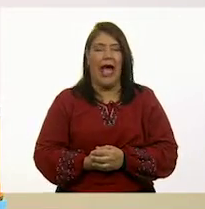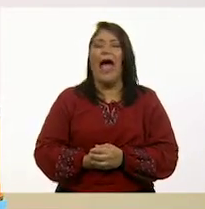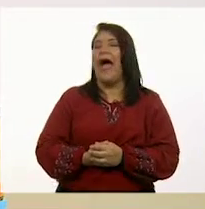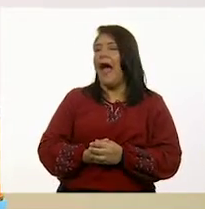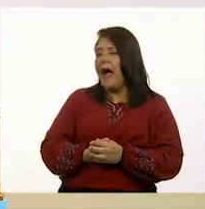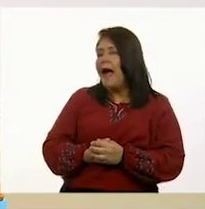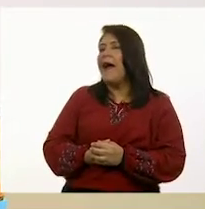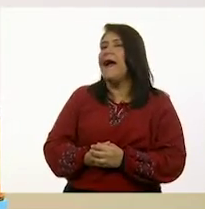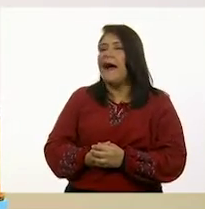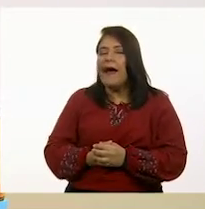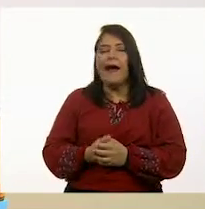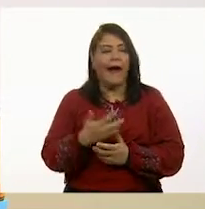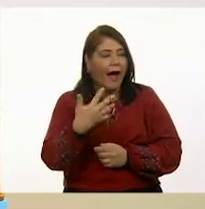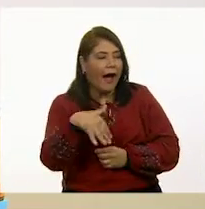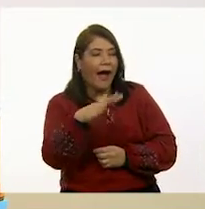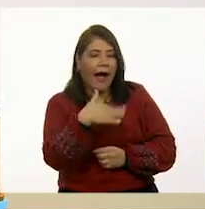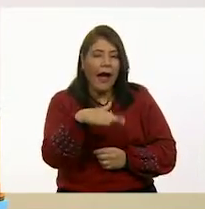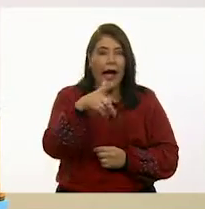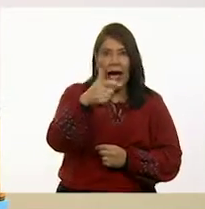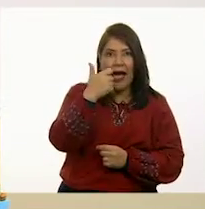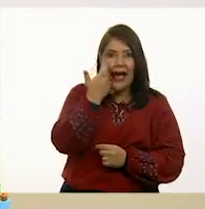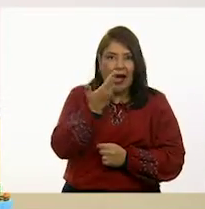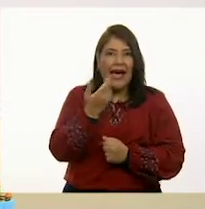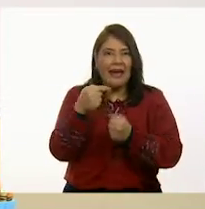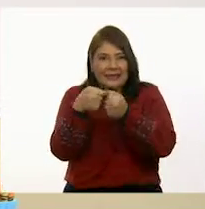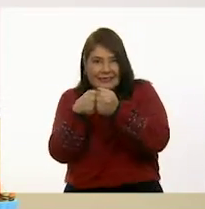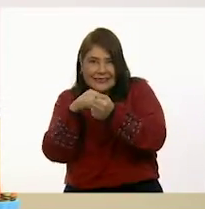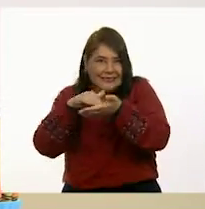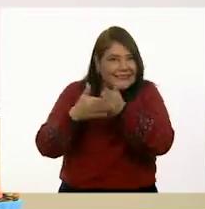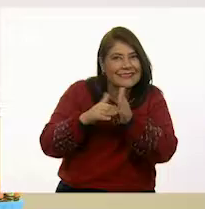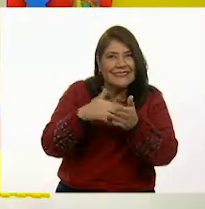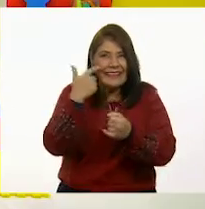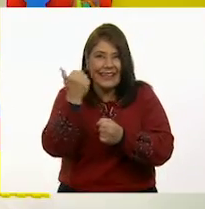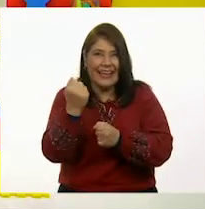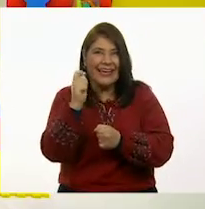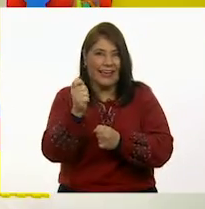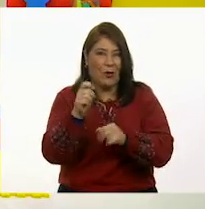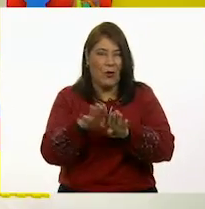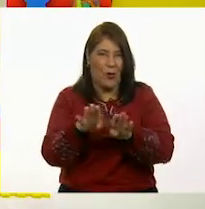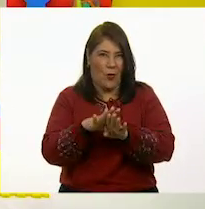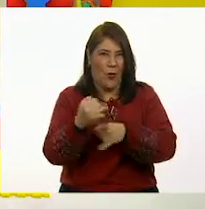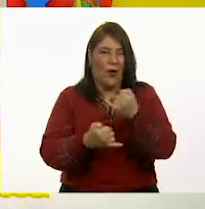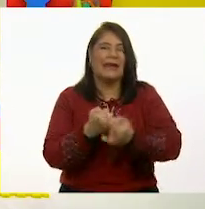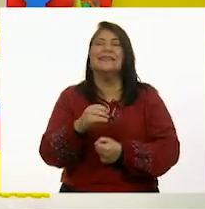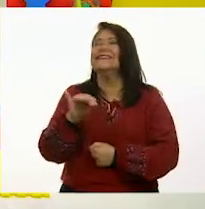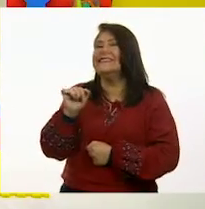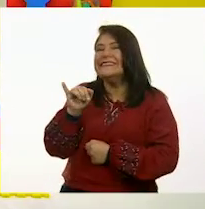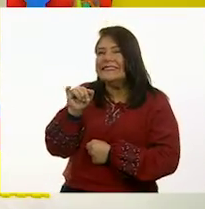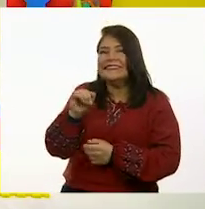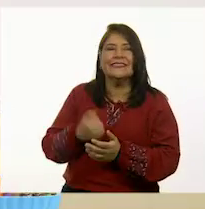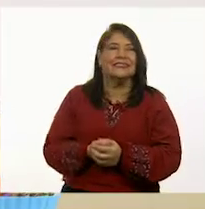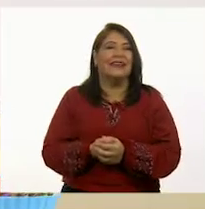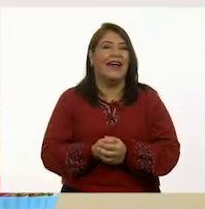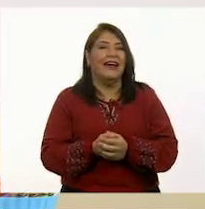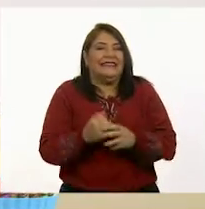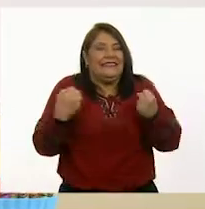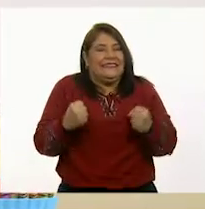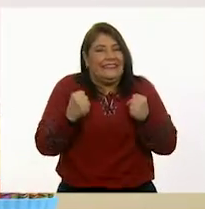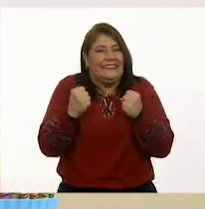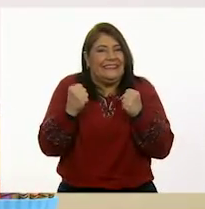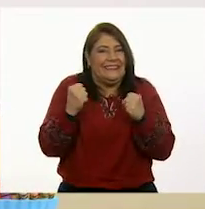¡Encontrarte! ¡Ya sé! ¿Quieres que juguemos a las escondidillas? Yeah. ¡Sí! ¡Qué